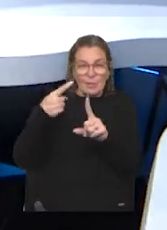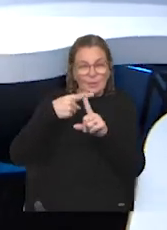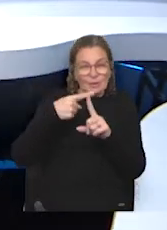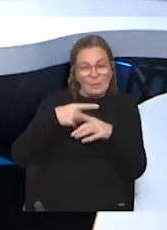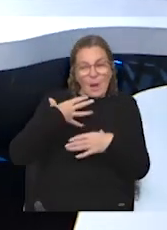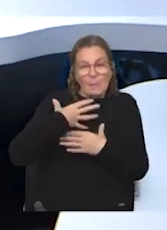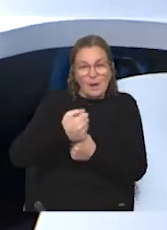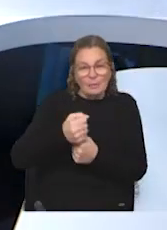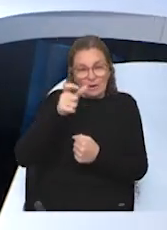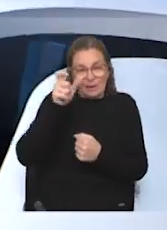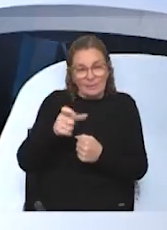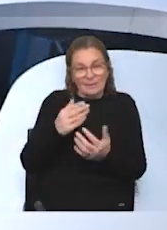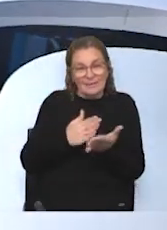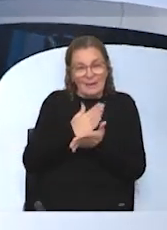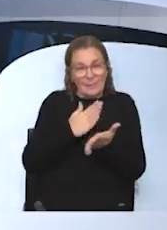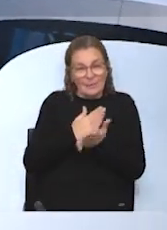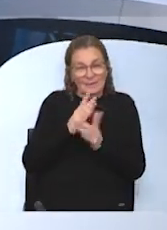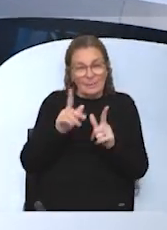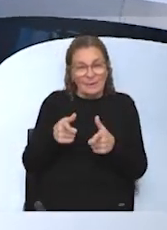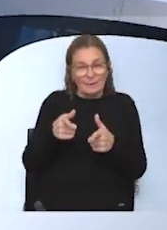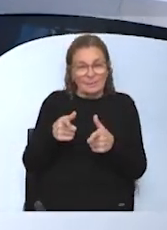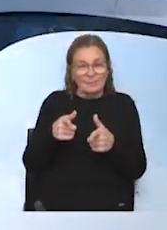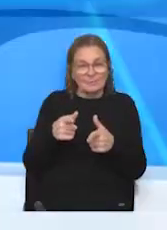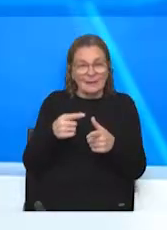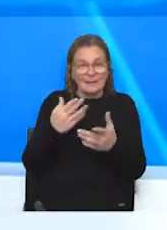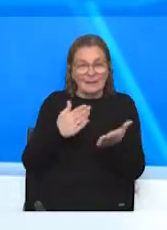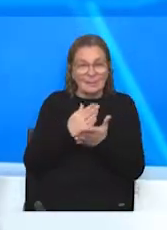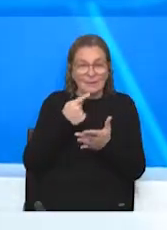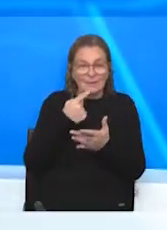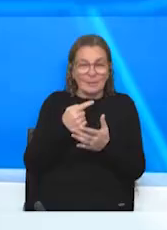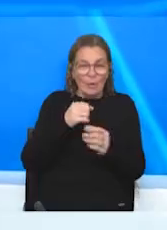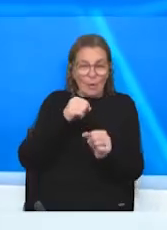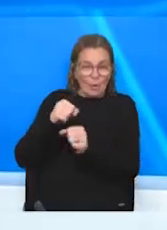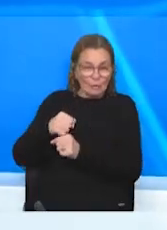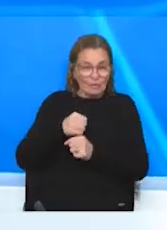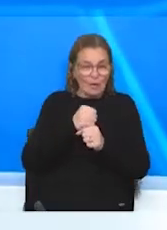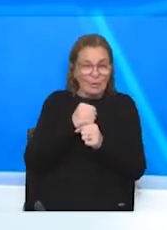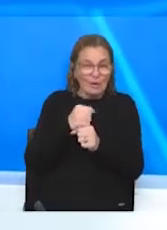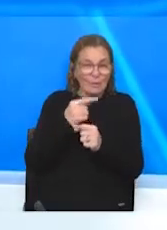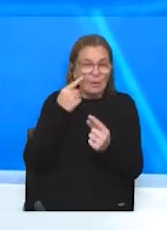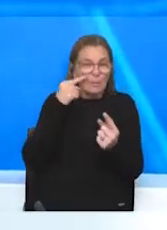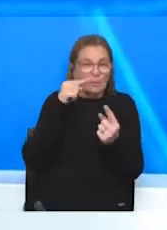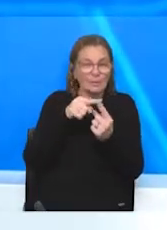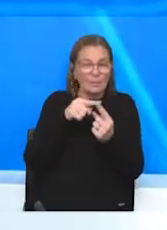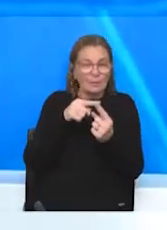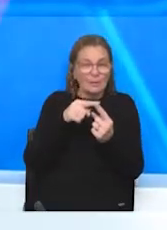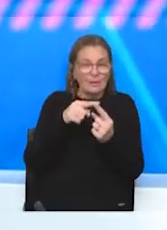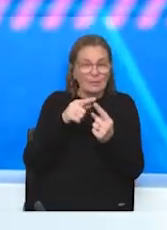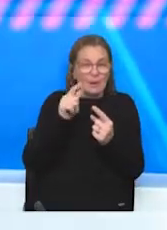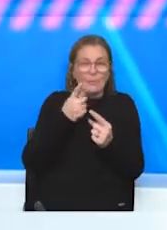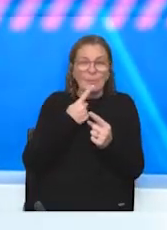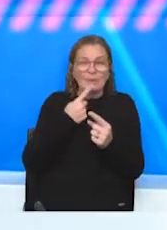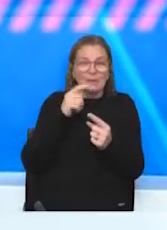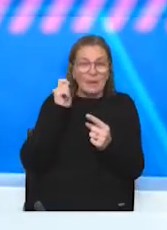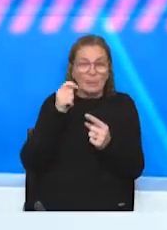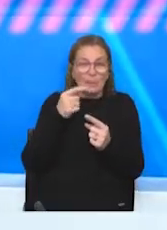y siempre También de eso va de la mano decir siempre dijimos bueno la olla popular no es un fin en sí mismo nosotros no podíamos hacer una política pública vos no podés